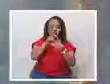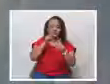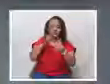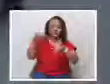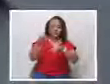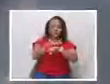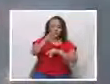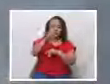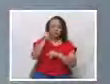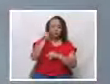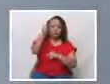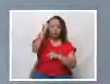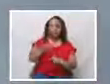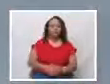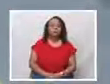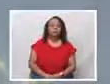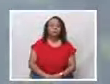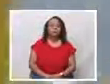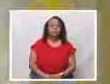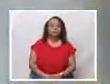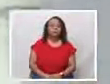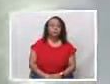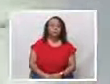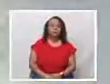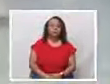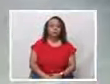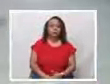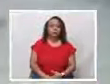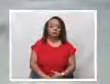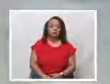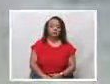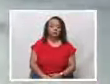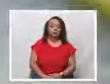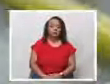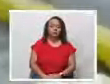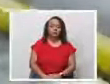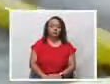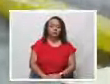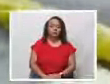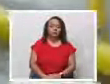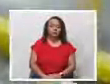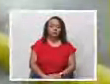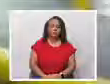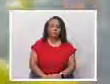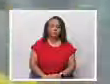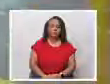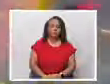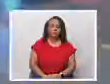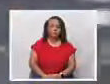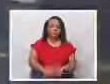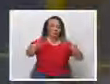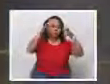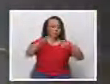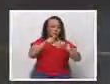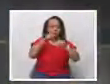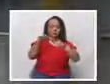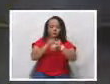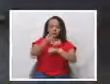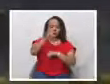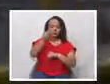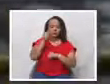aeropuerto Juan Santamaría, que está con Mucha lluvia acá desde el aeropuerto Juan Santa